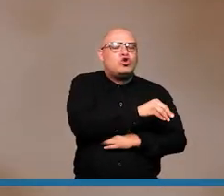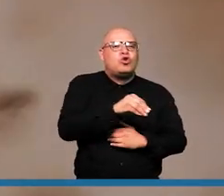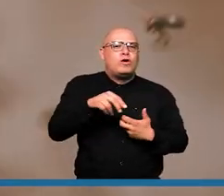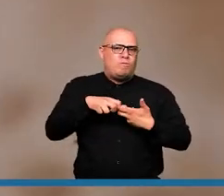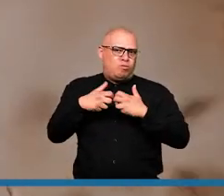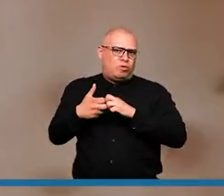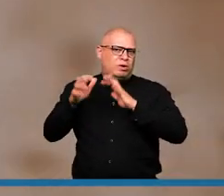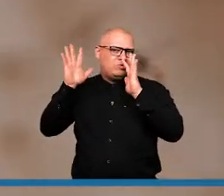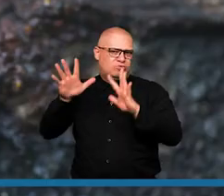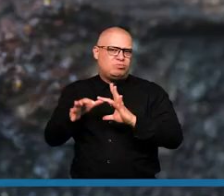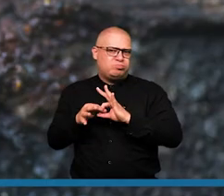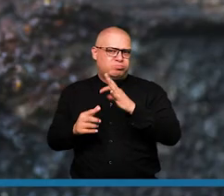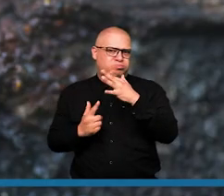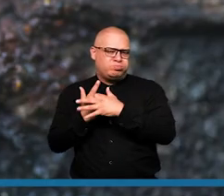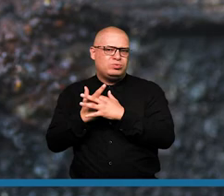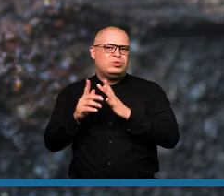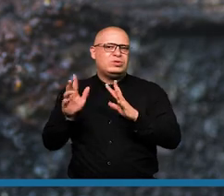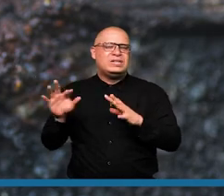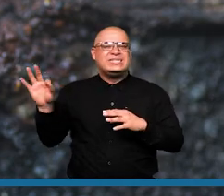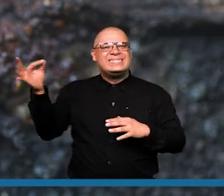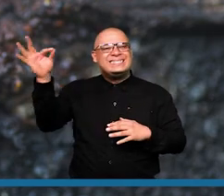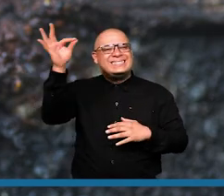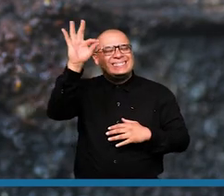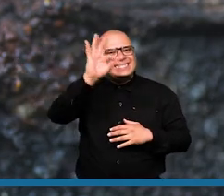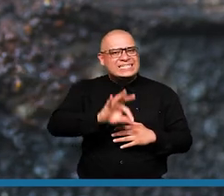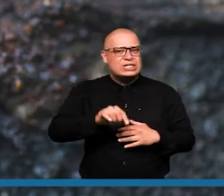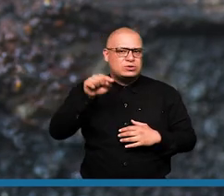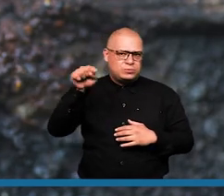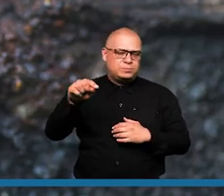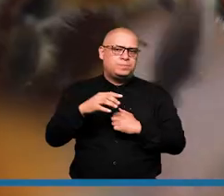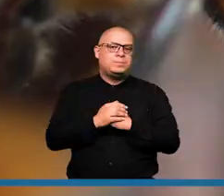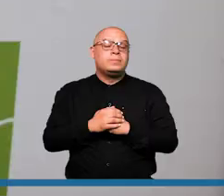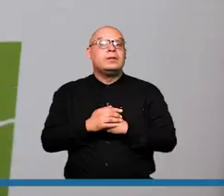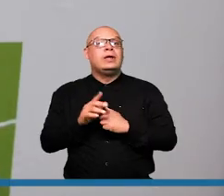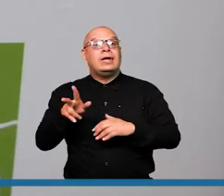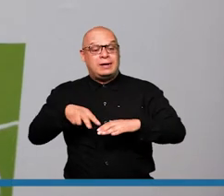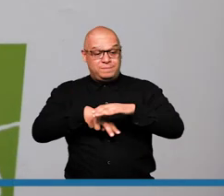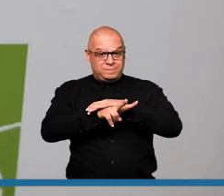la problemática que tiene actualmente las abejas y avispas. Y el caracol